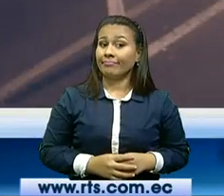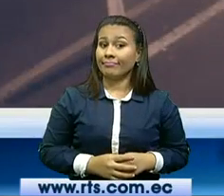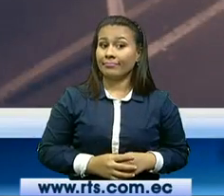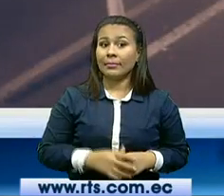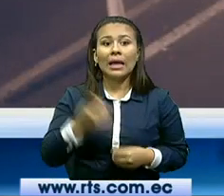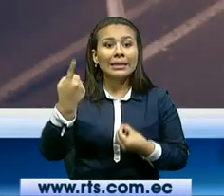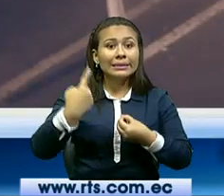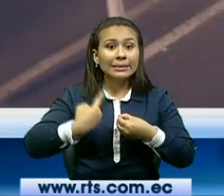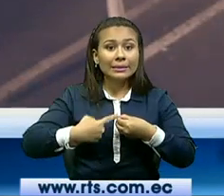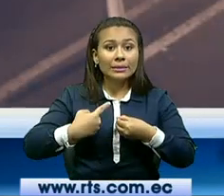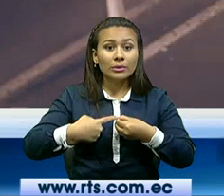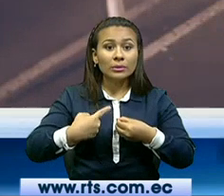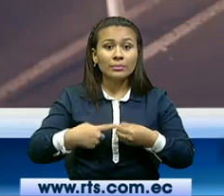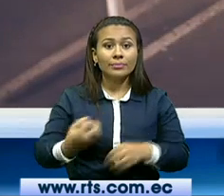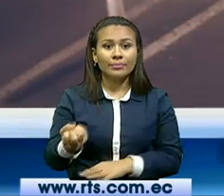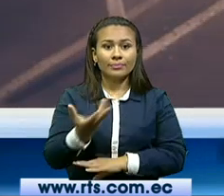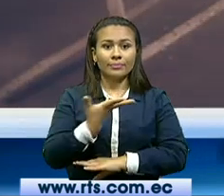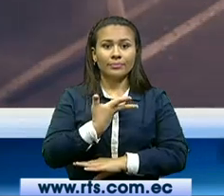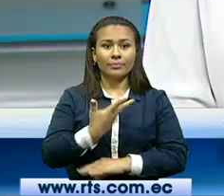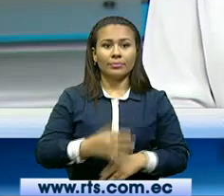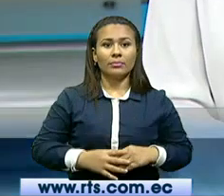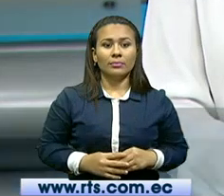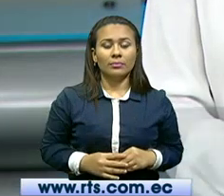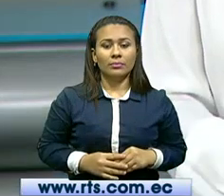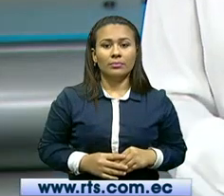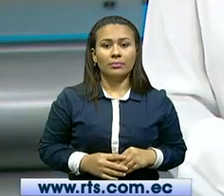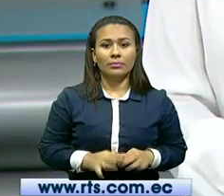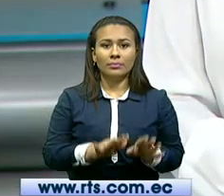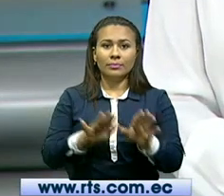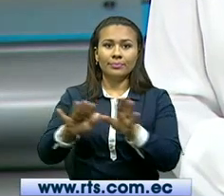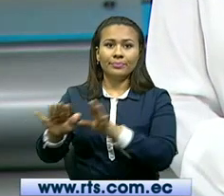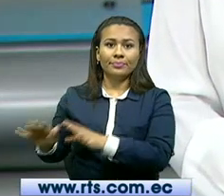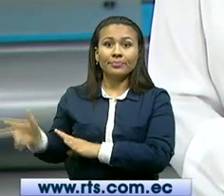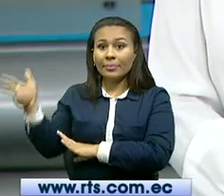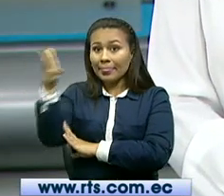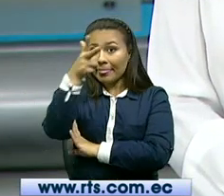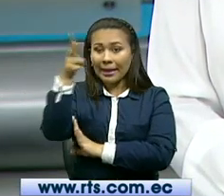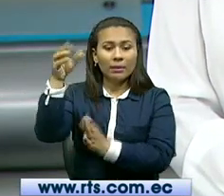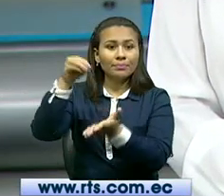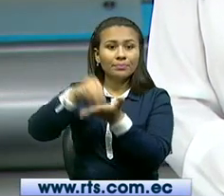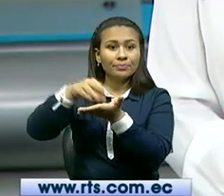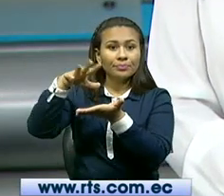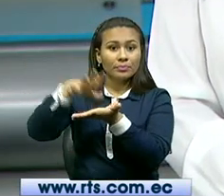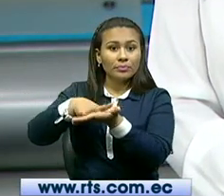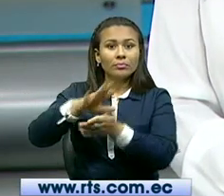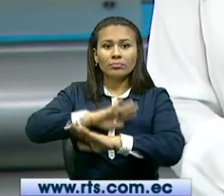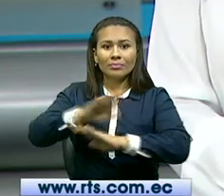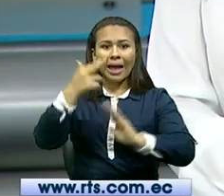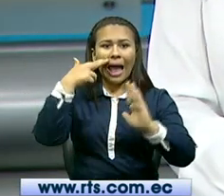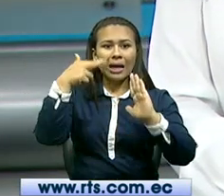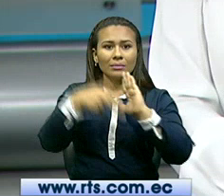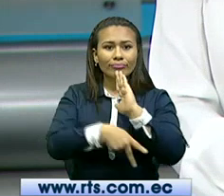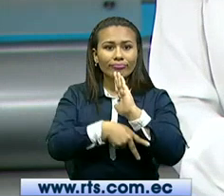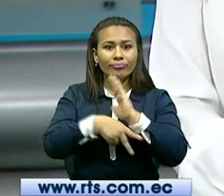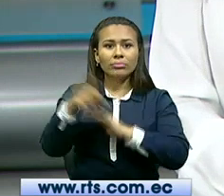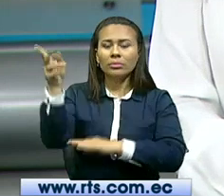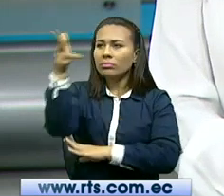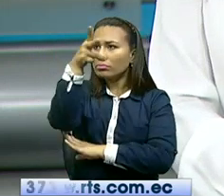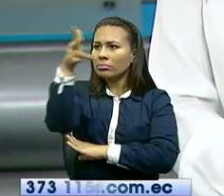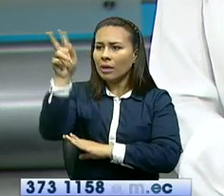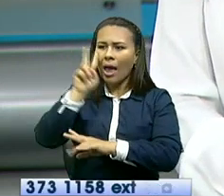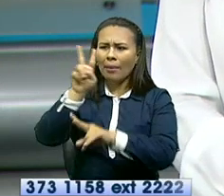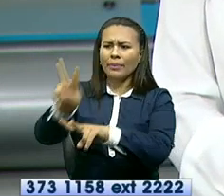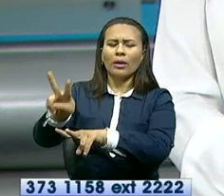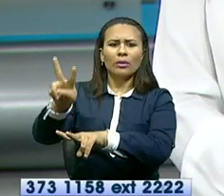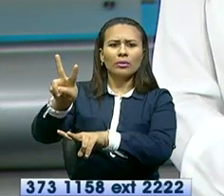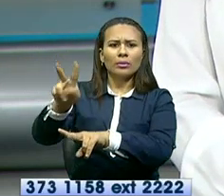En Quito informó Iván Casamín. Cámaras instaladas en una estación de servicio captaron el asalto a dos de los